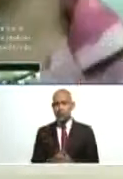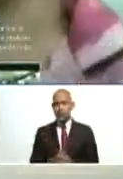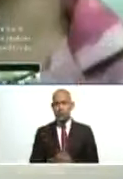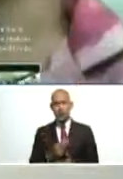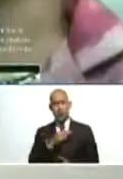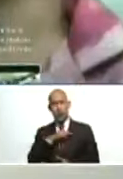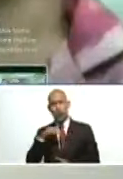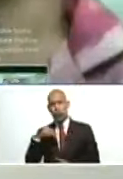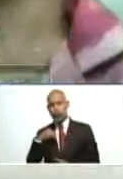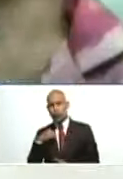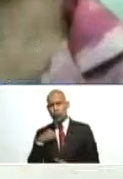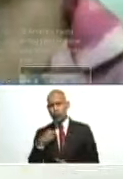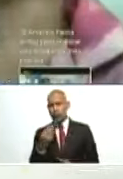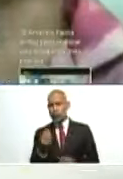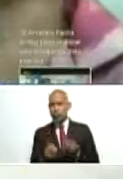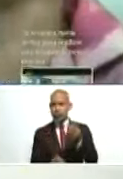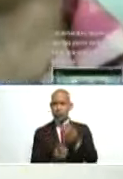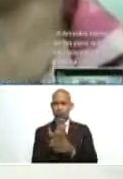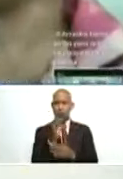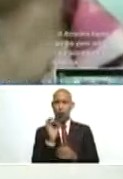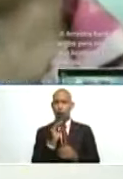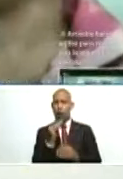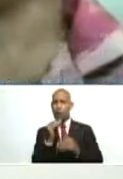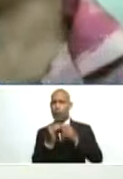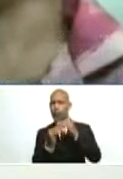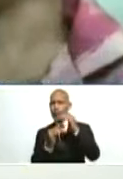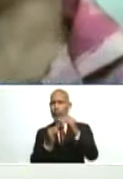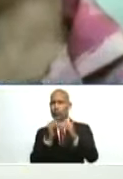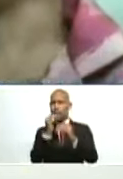¿Somos creación o evolución?